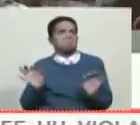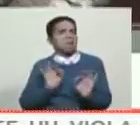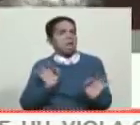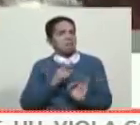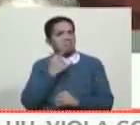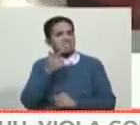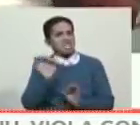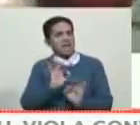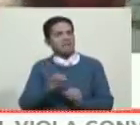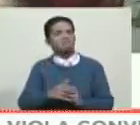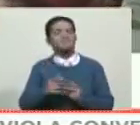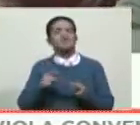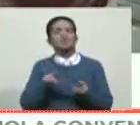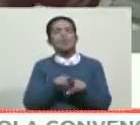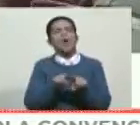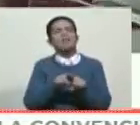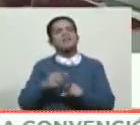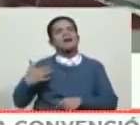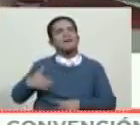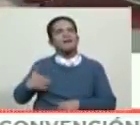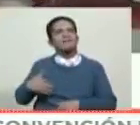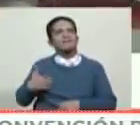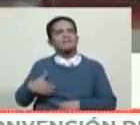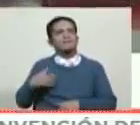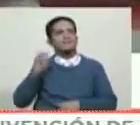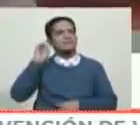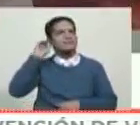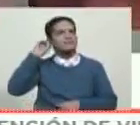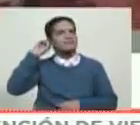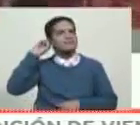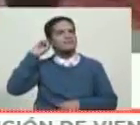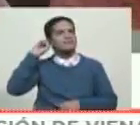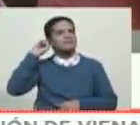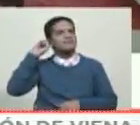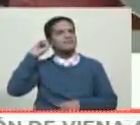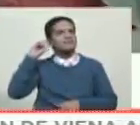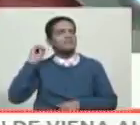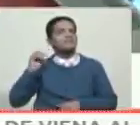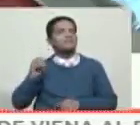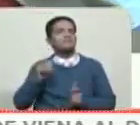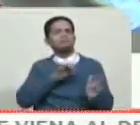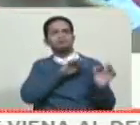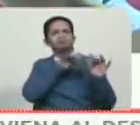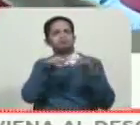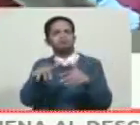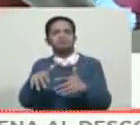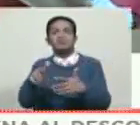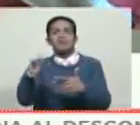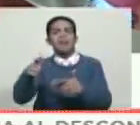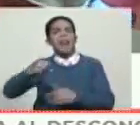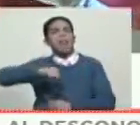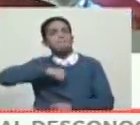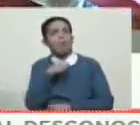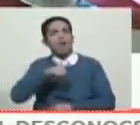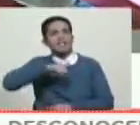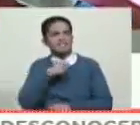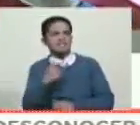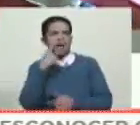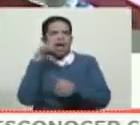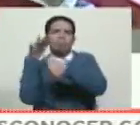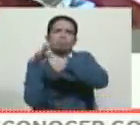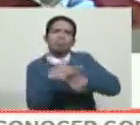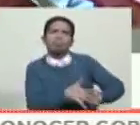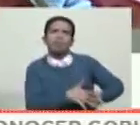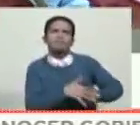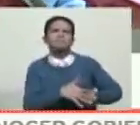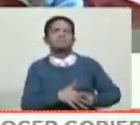Argentina, 4 y 5 multitudinarias concentraciones reprimidas por el gobierno de Macri